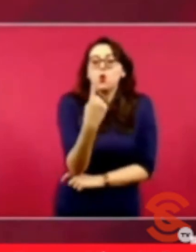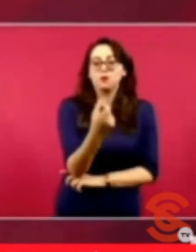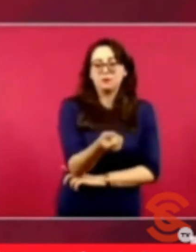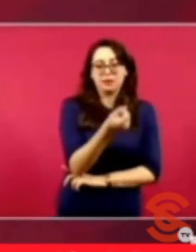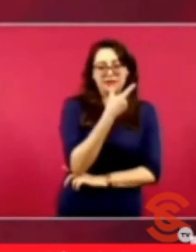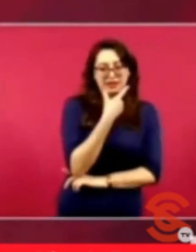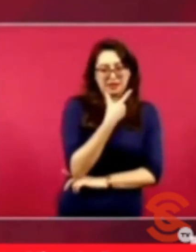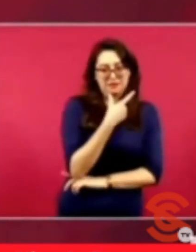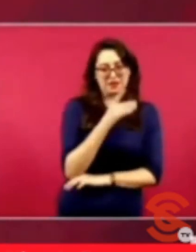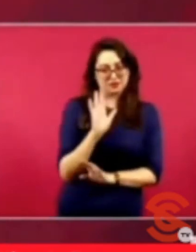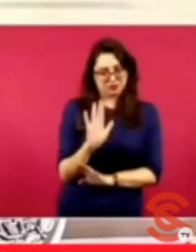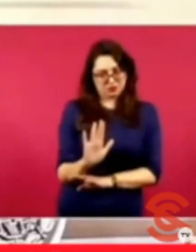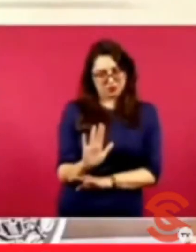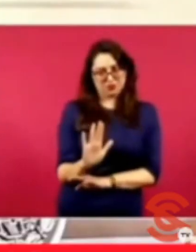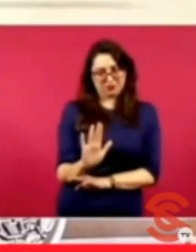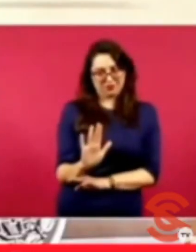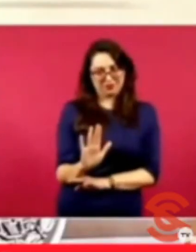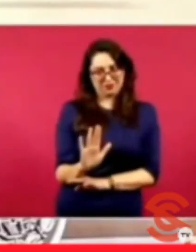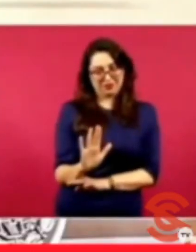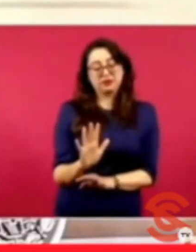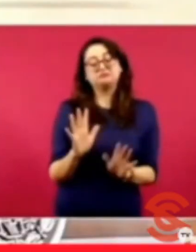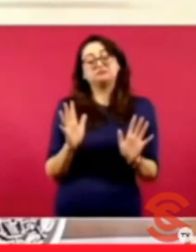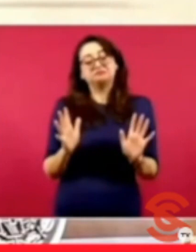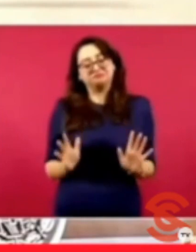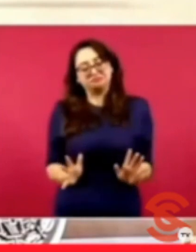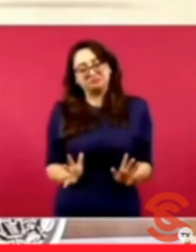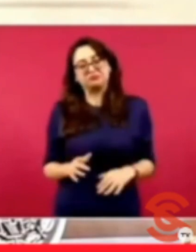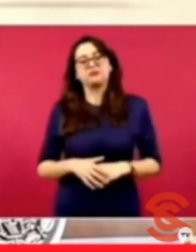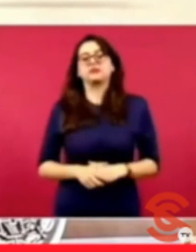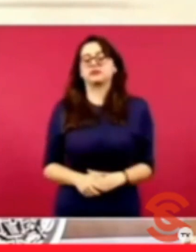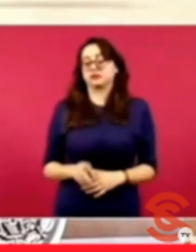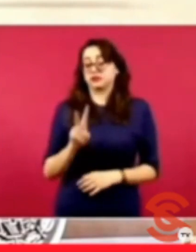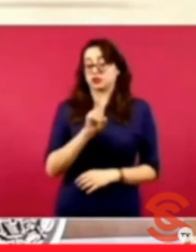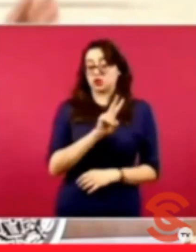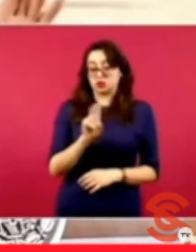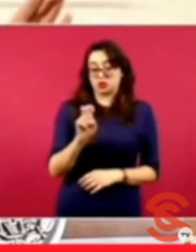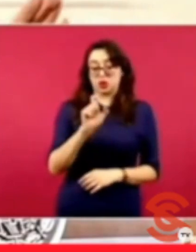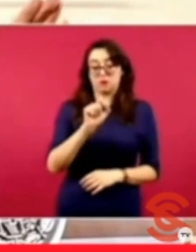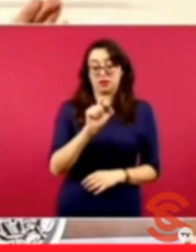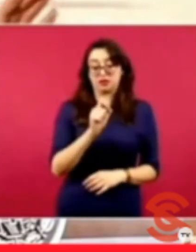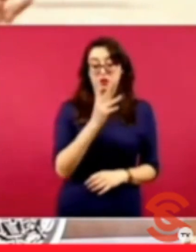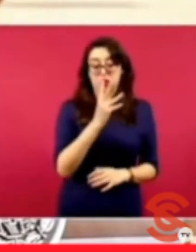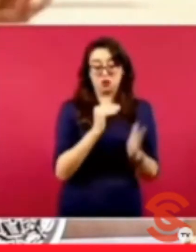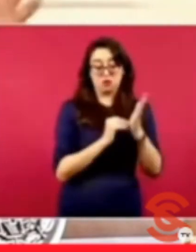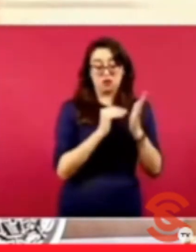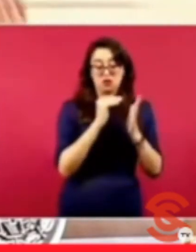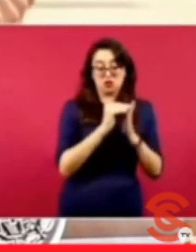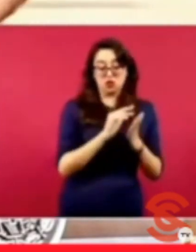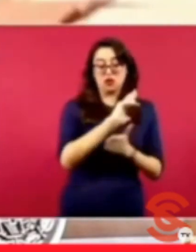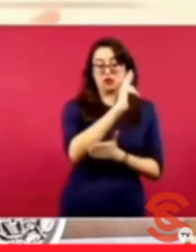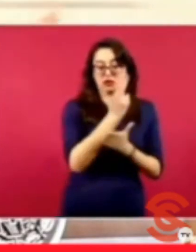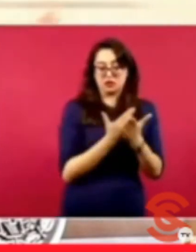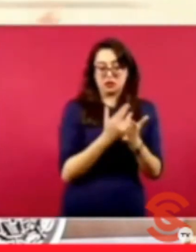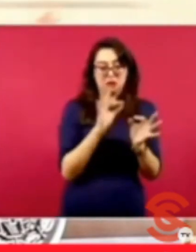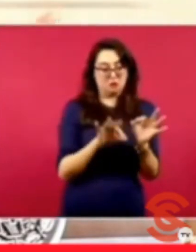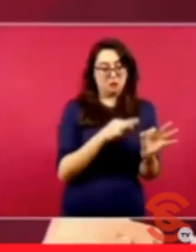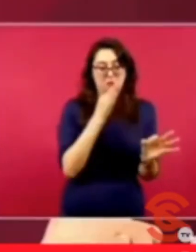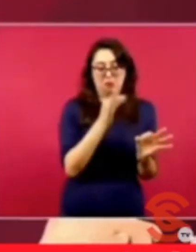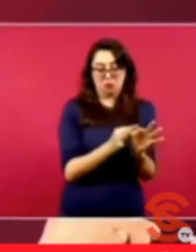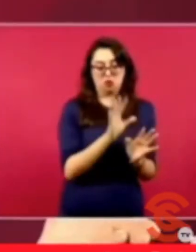Ahora, de las recetas que no se surten, digamos, de las 224 que sí se surtieron completas y que nos reportan